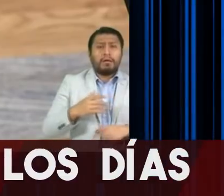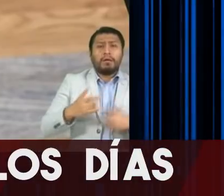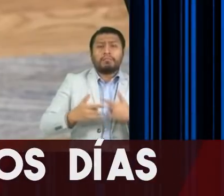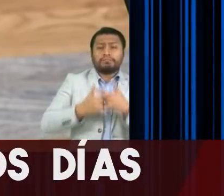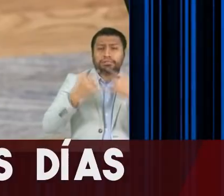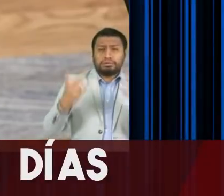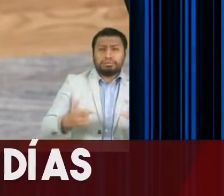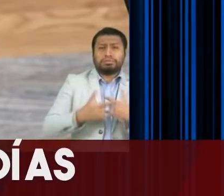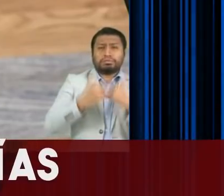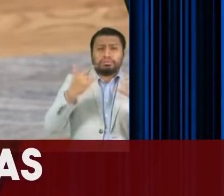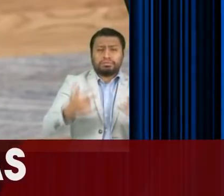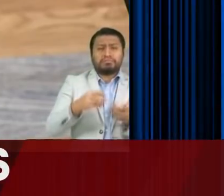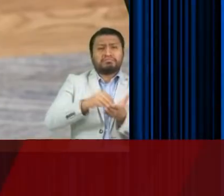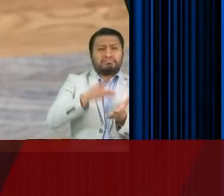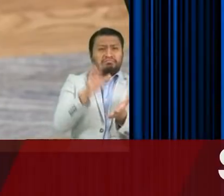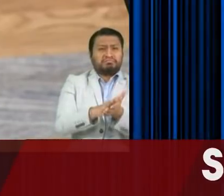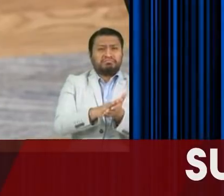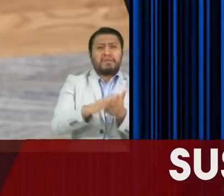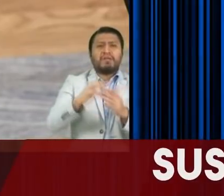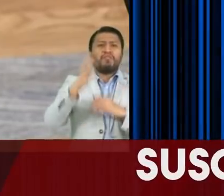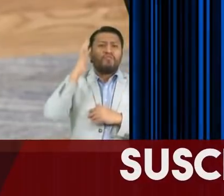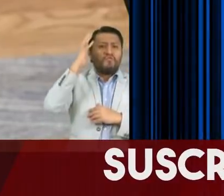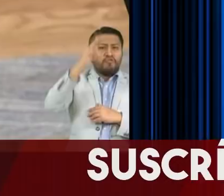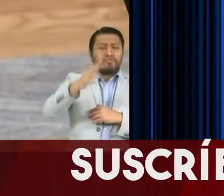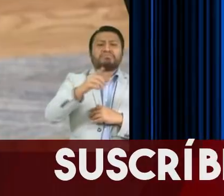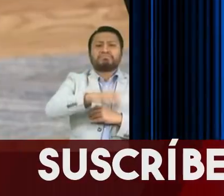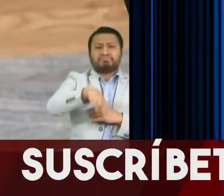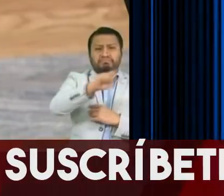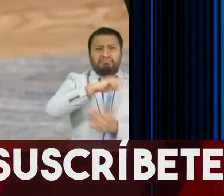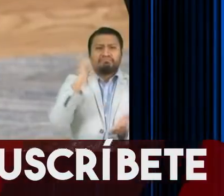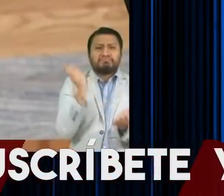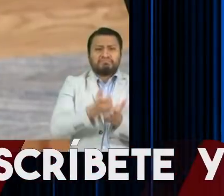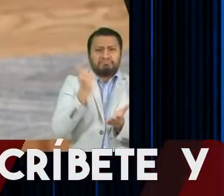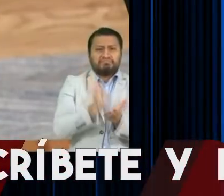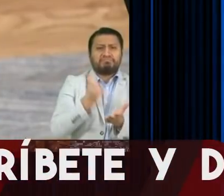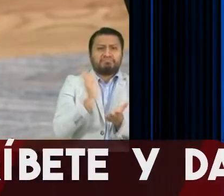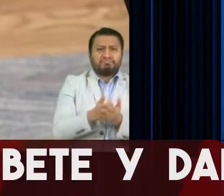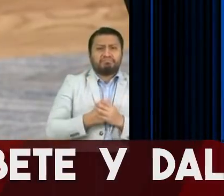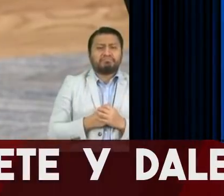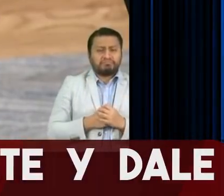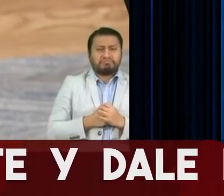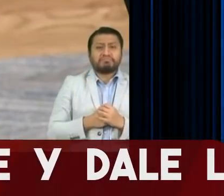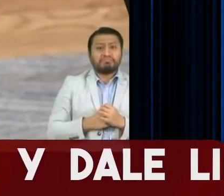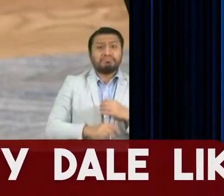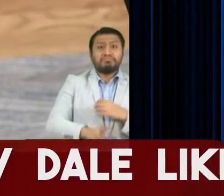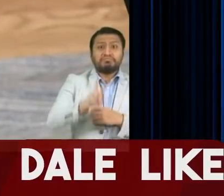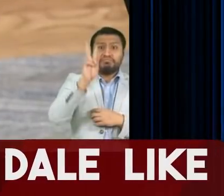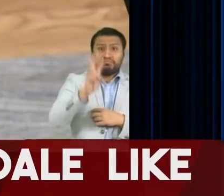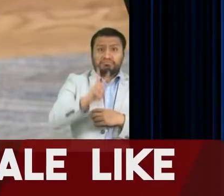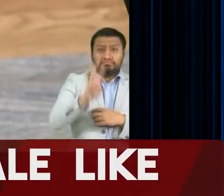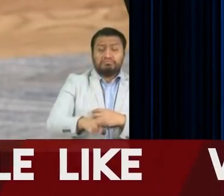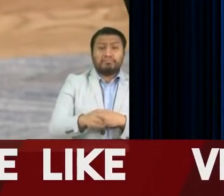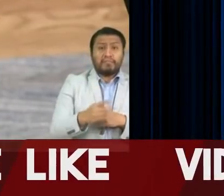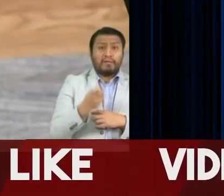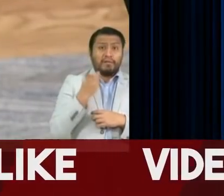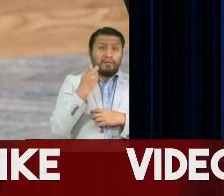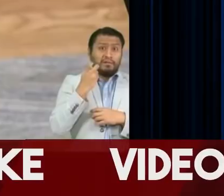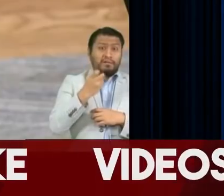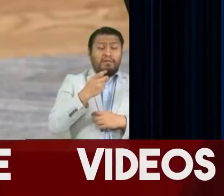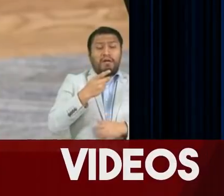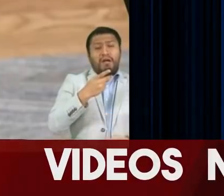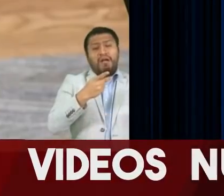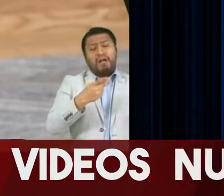seguramente los llamará a cuenta. Y aún con todo esto, y aún con ese